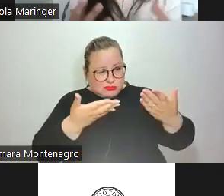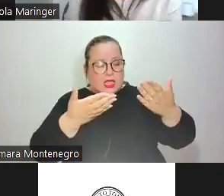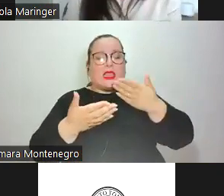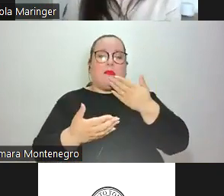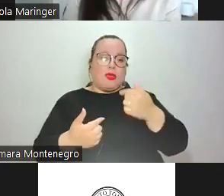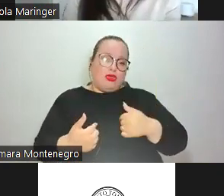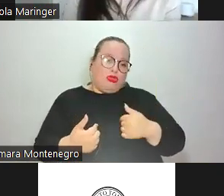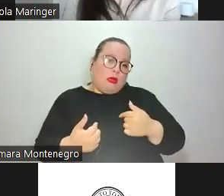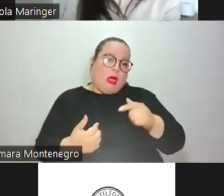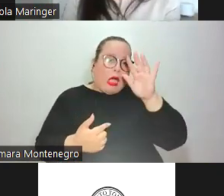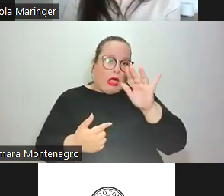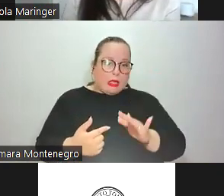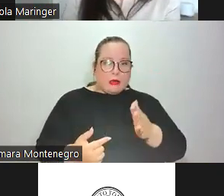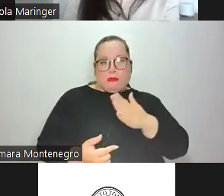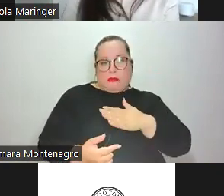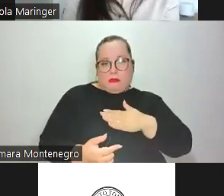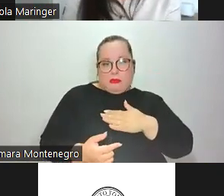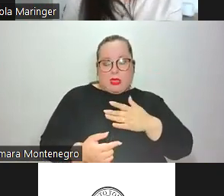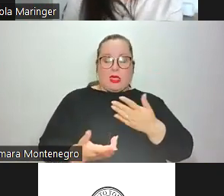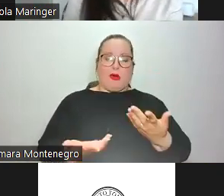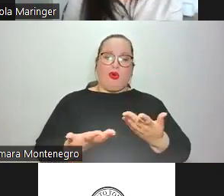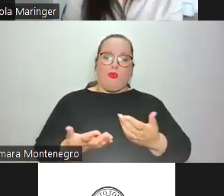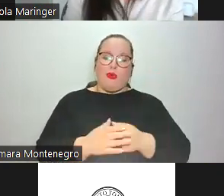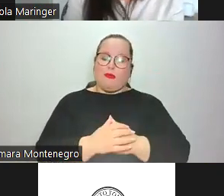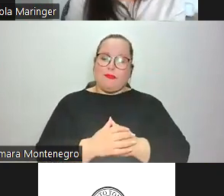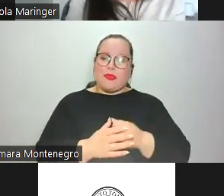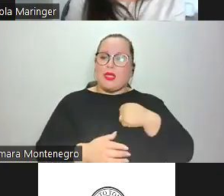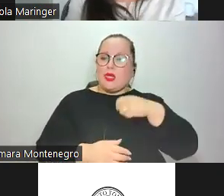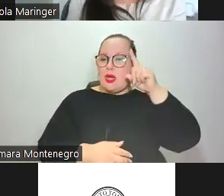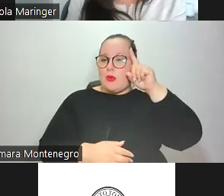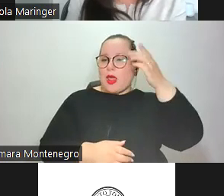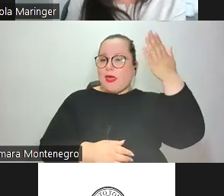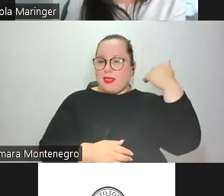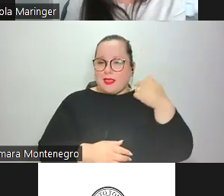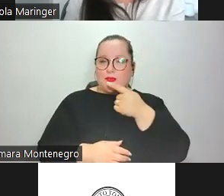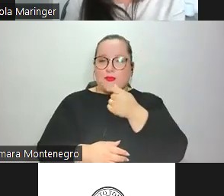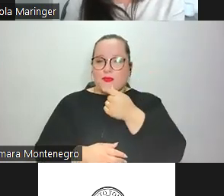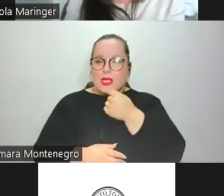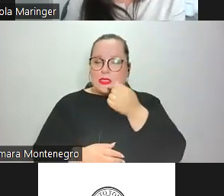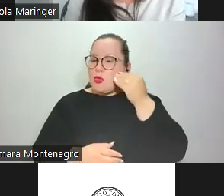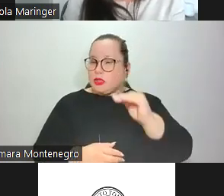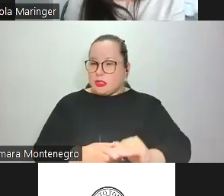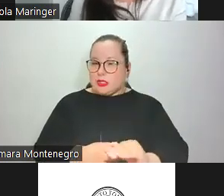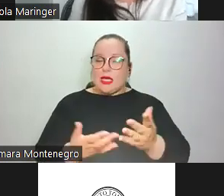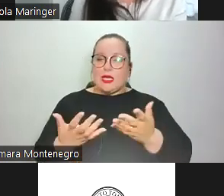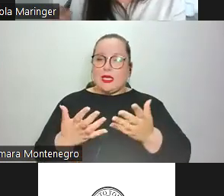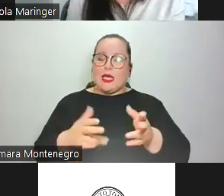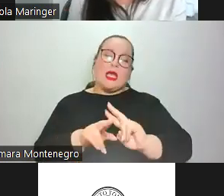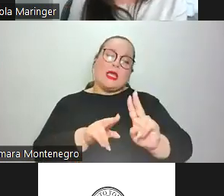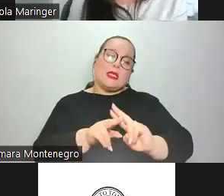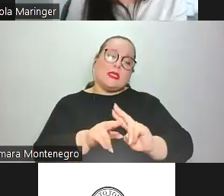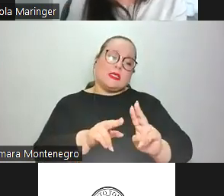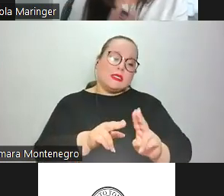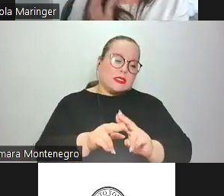o personalidad. Si yo recuerdo, lo que se me hacía muy fácil desde muy pequeña era organizarme y